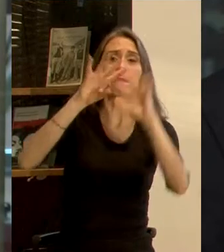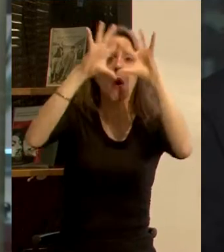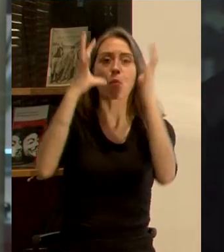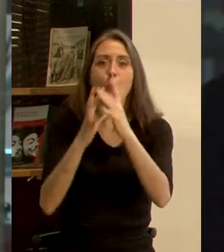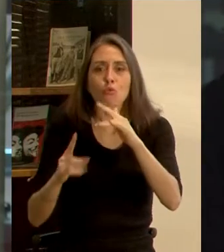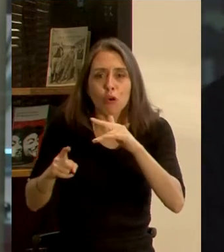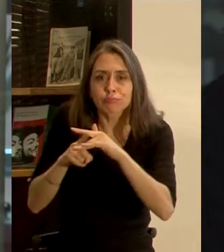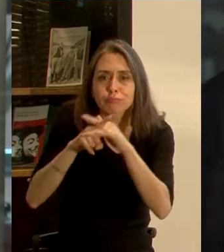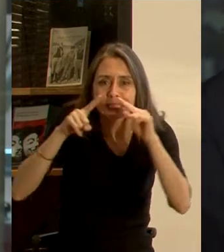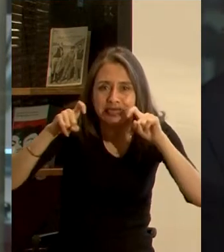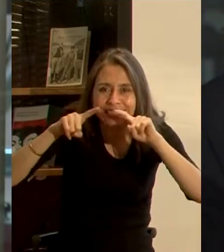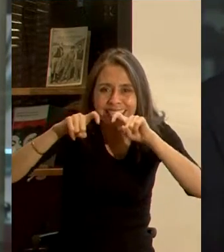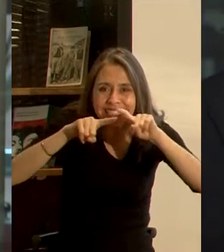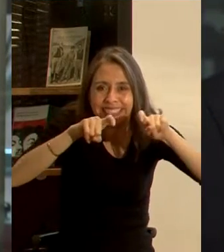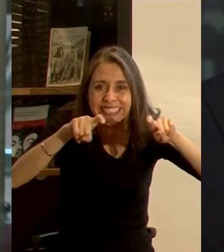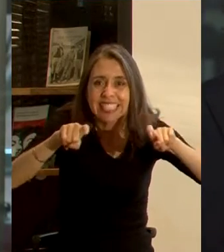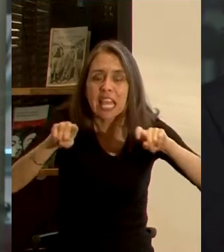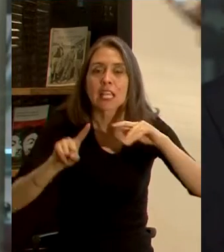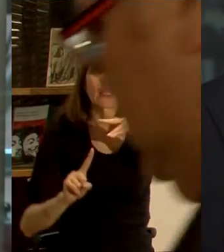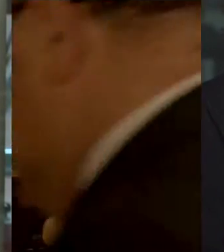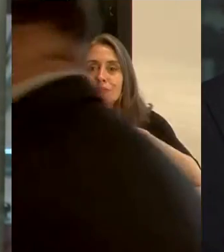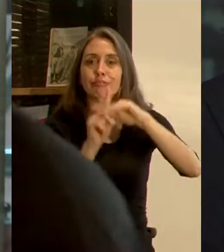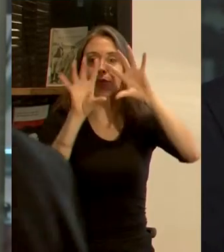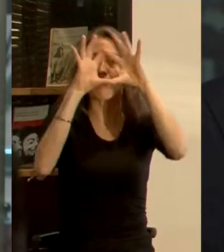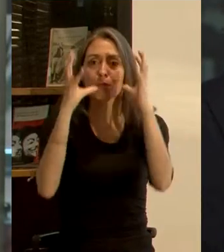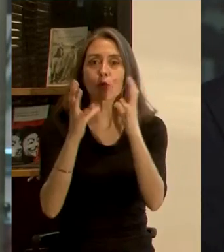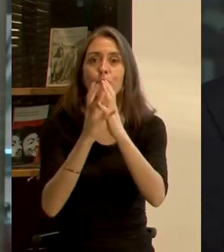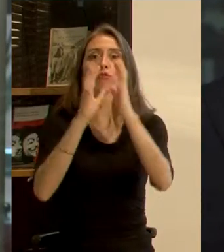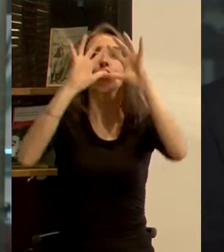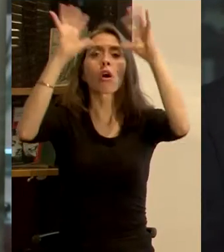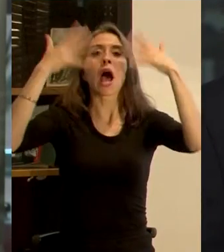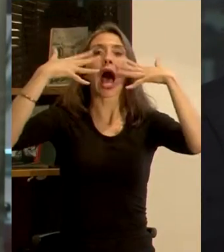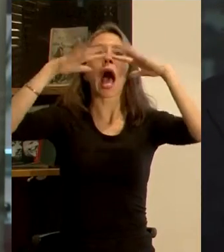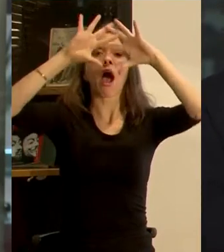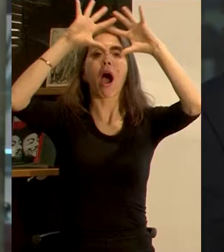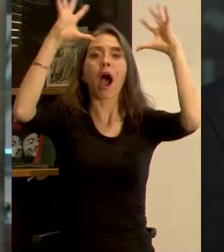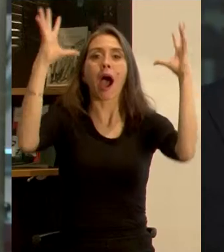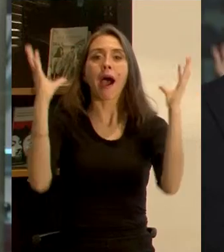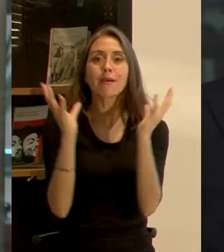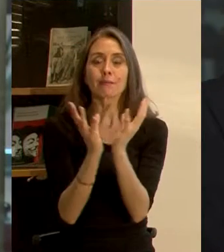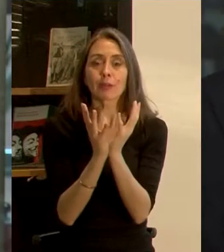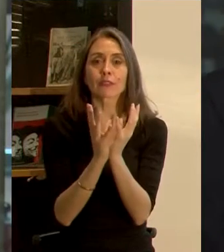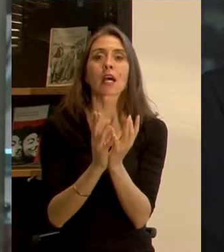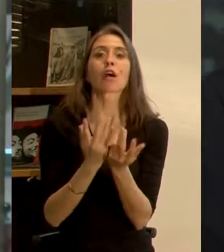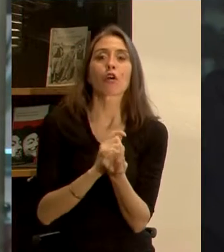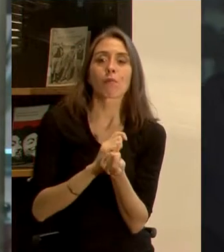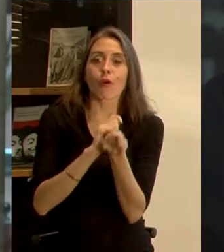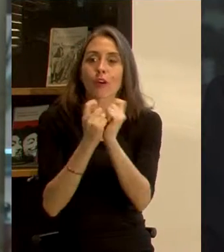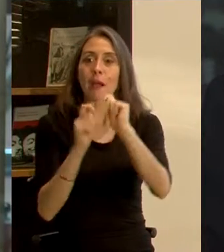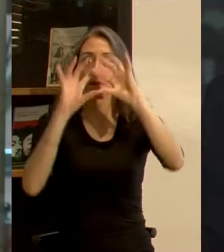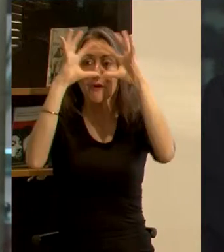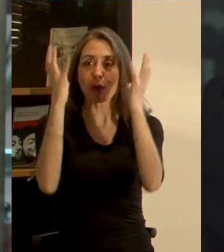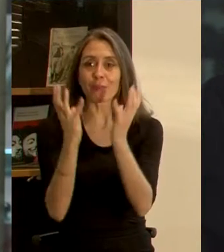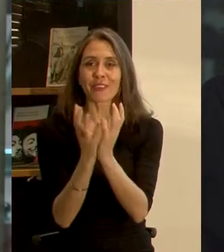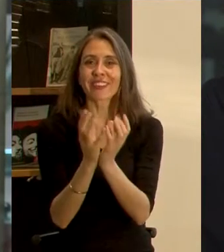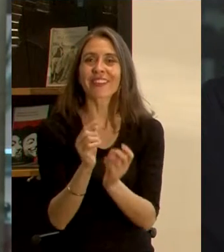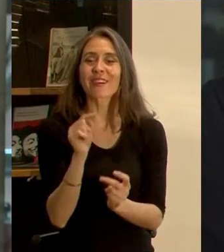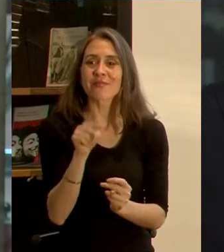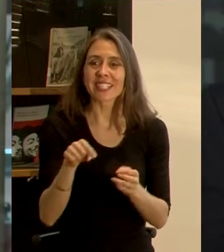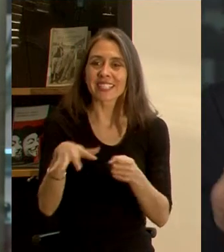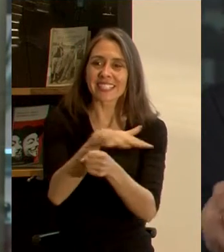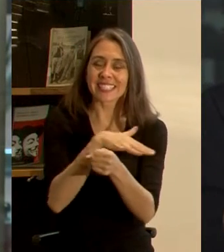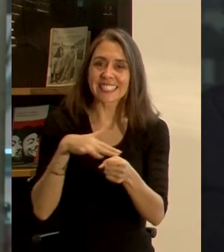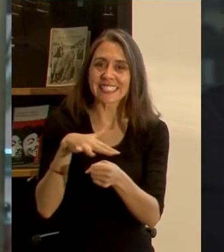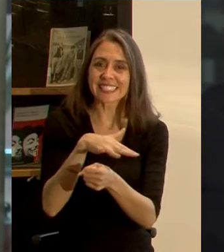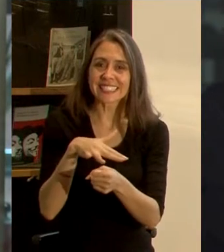dieron origen al planeta, a nuestra atmósfera, al metabolismo del planeta, pero yo creo que estamos en esa situación.